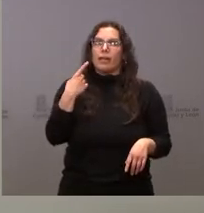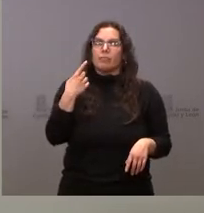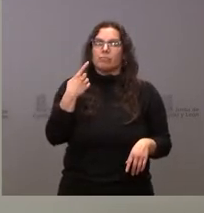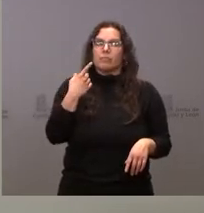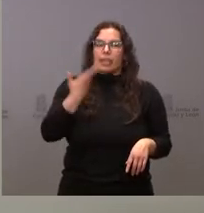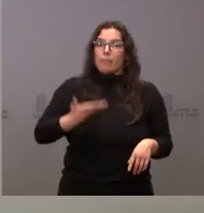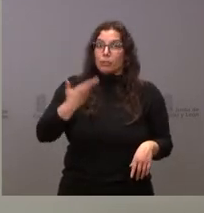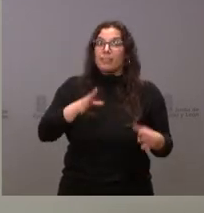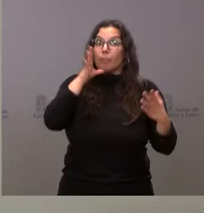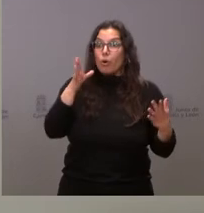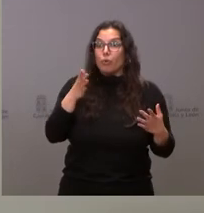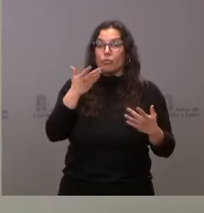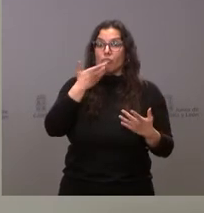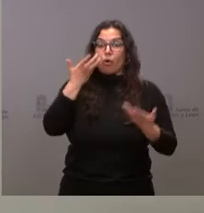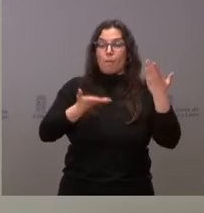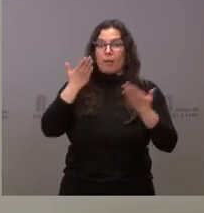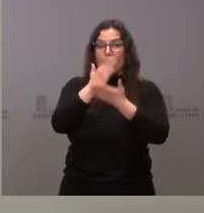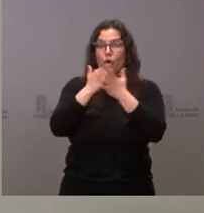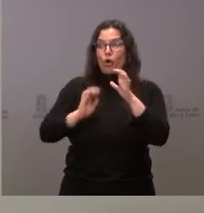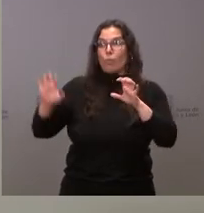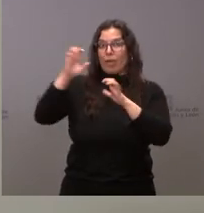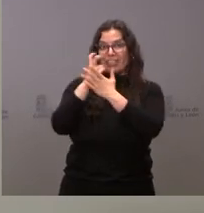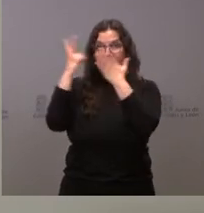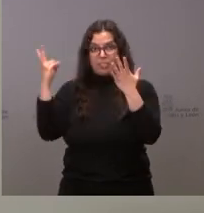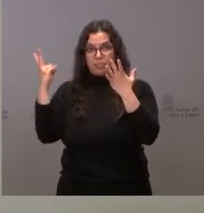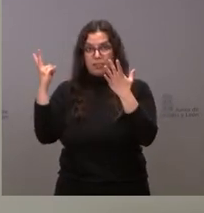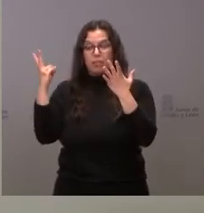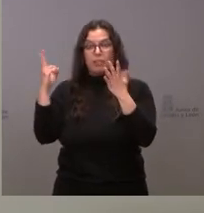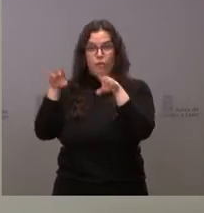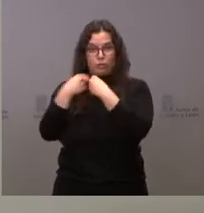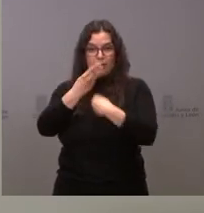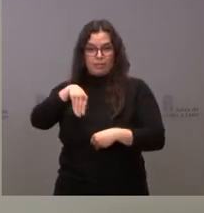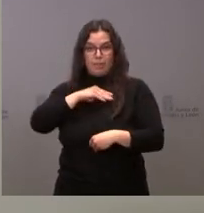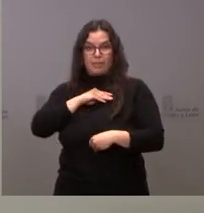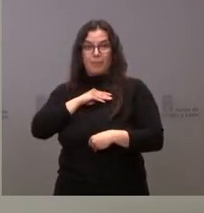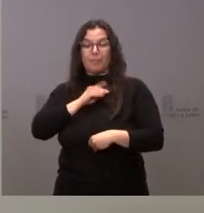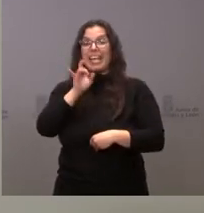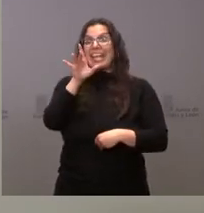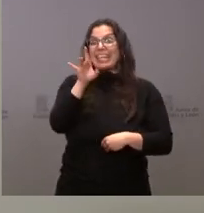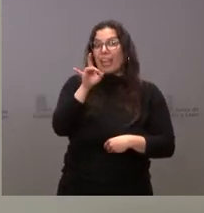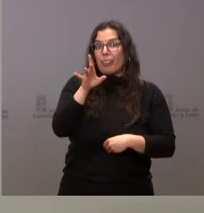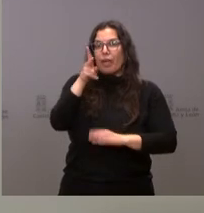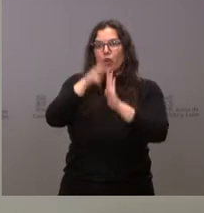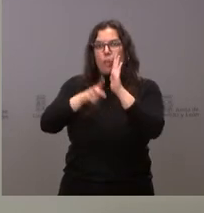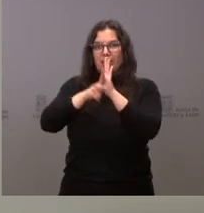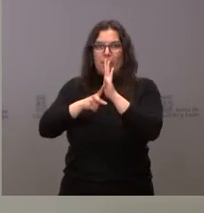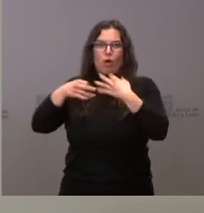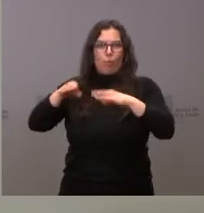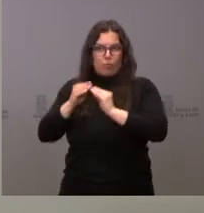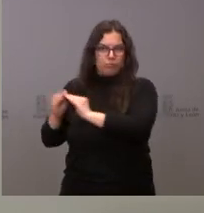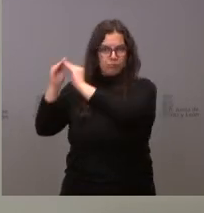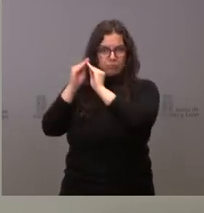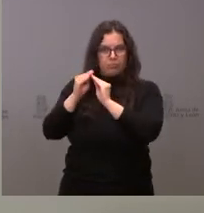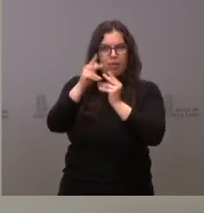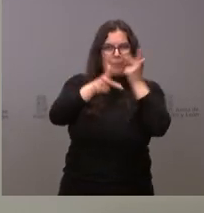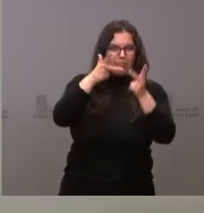17 comunidades autónomas 15 de ellas ser de ámbito no foral de régimen común castilla y león'